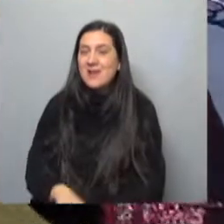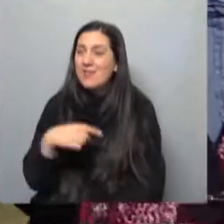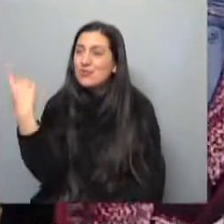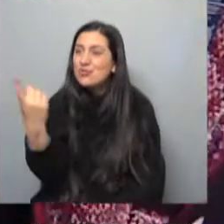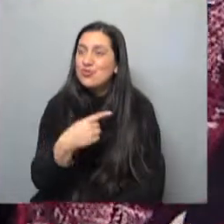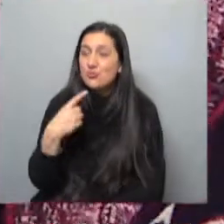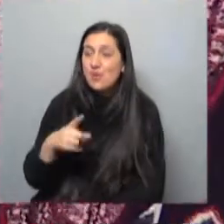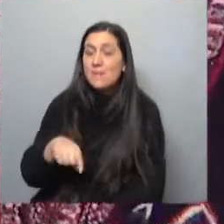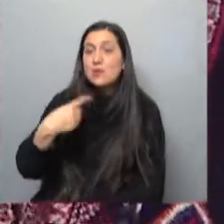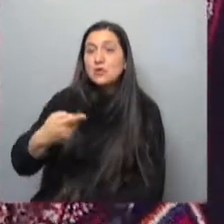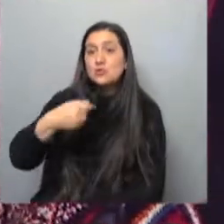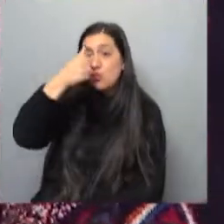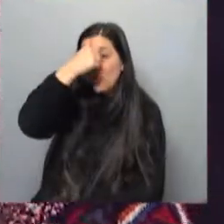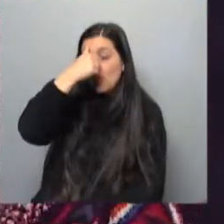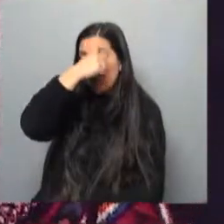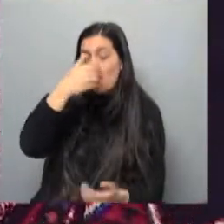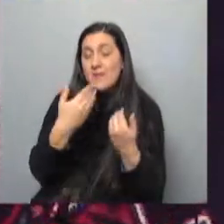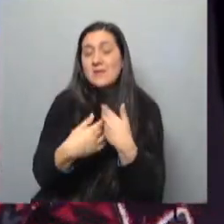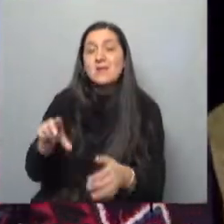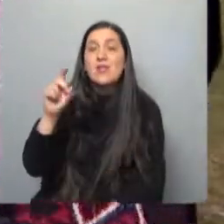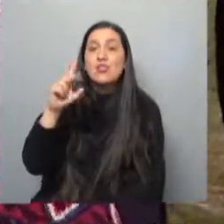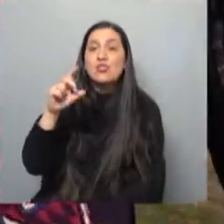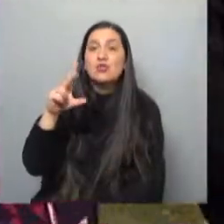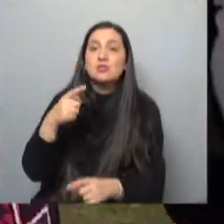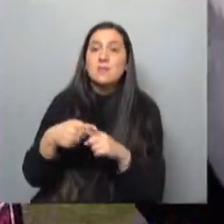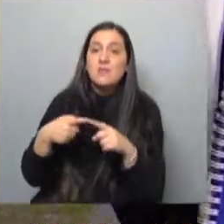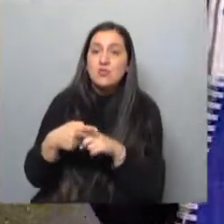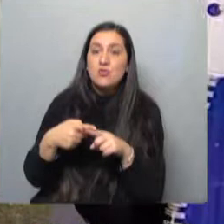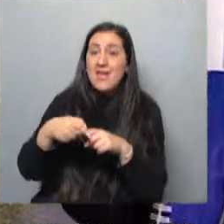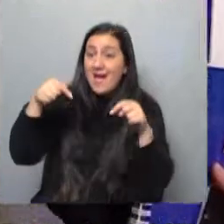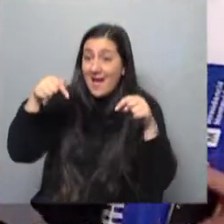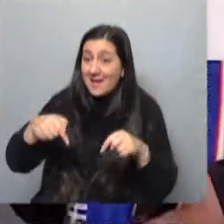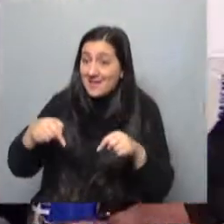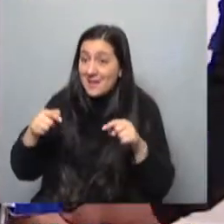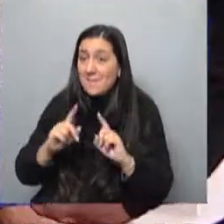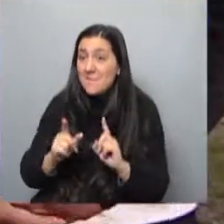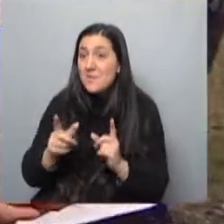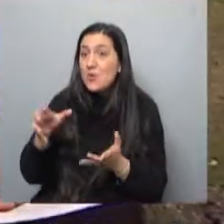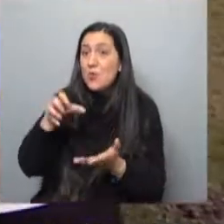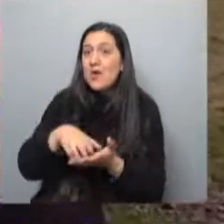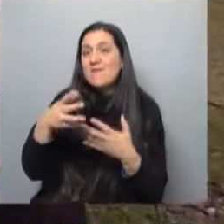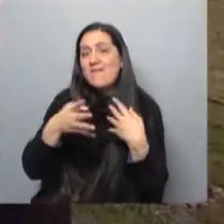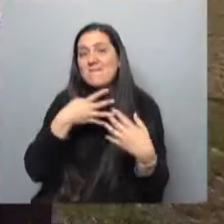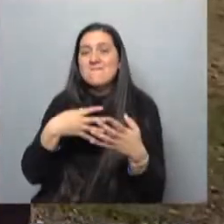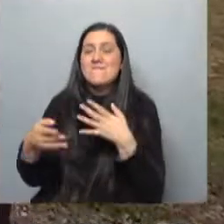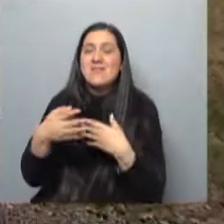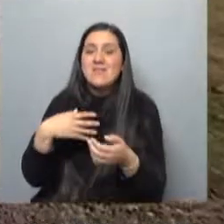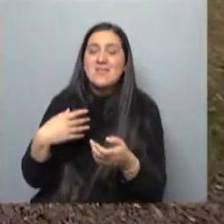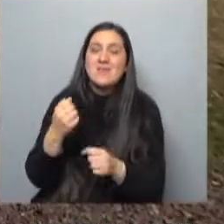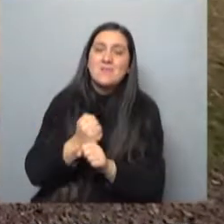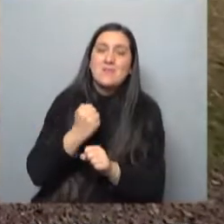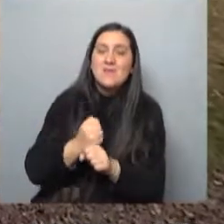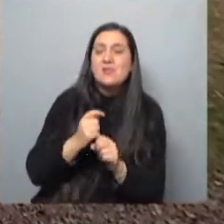todo será el domingo a partir de las 12 del mediodía aquí mismo donde habrá feria de emprendimientos